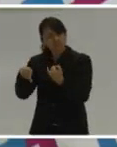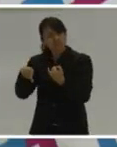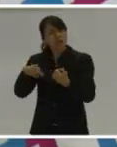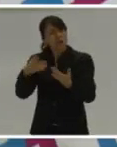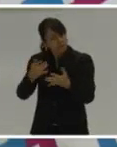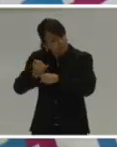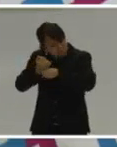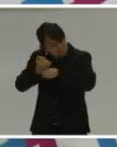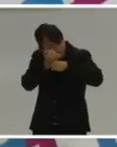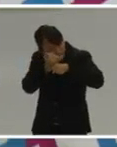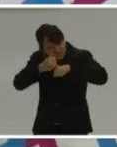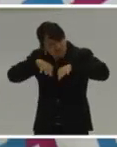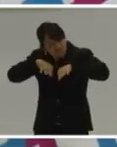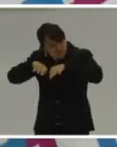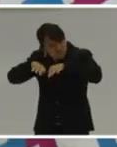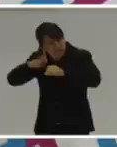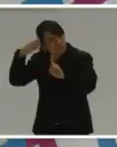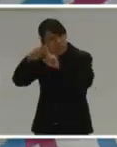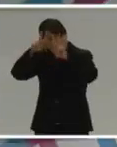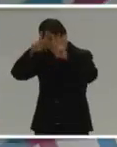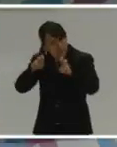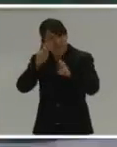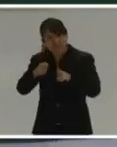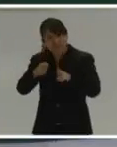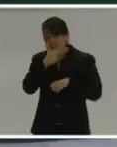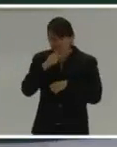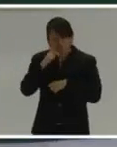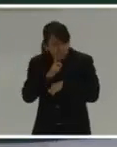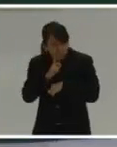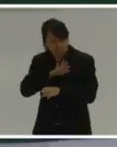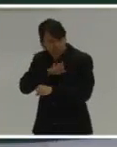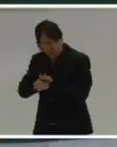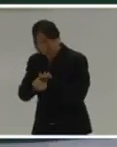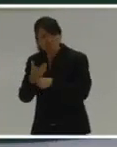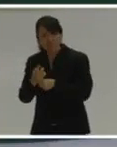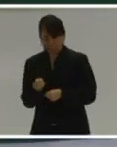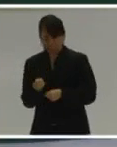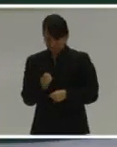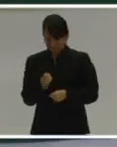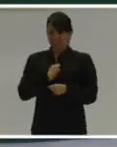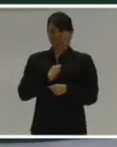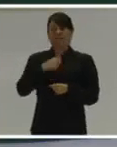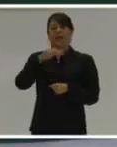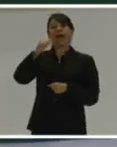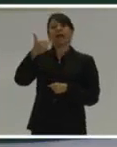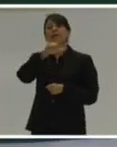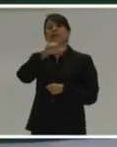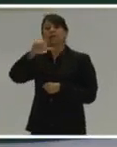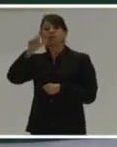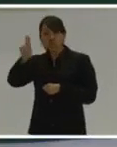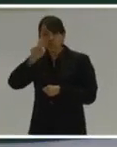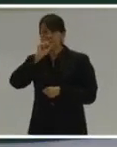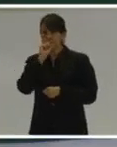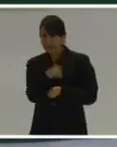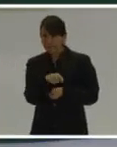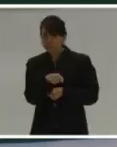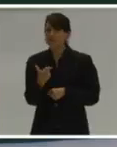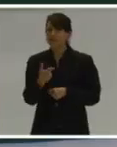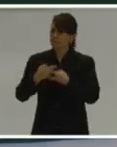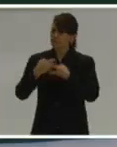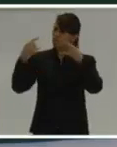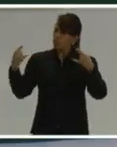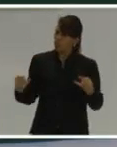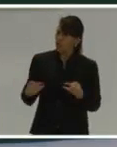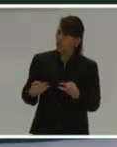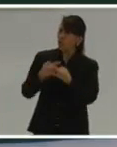investigación abordan temas de género, identidad Ayllu, historia oral, movimiento